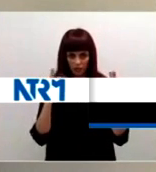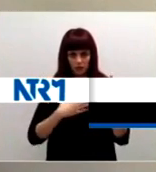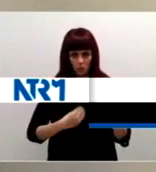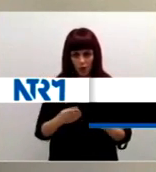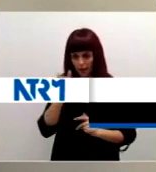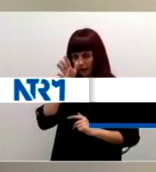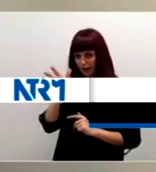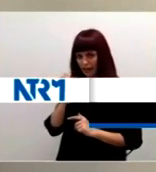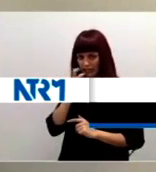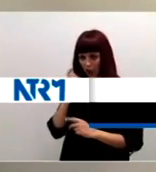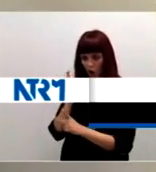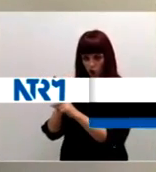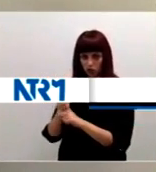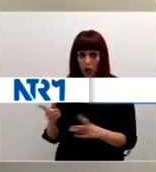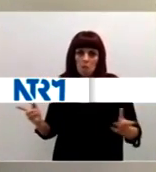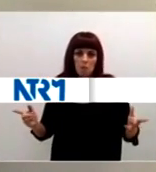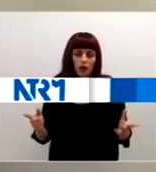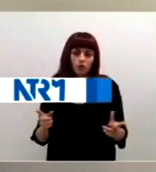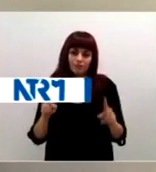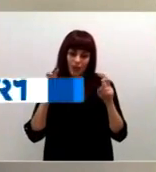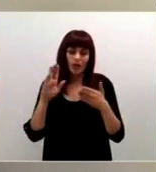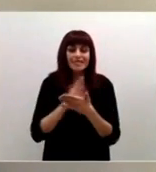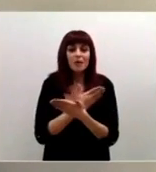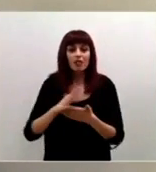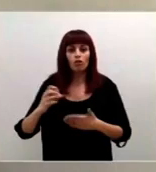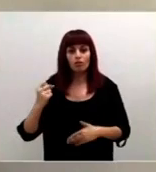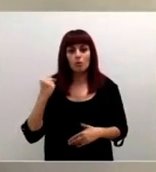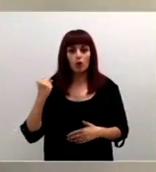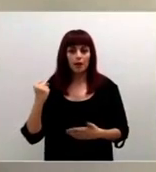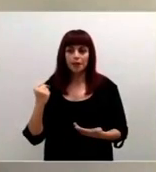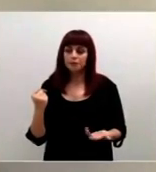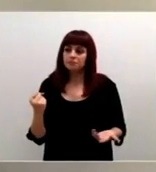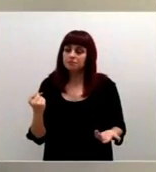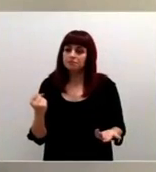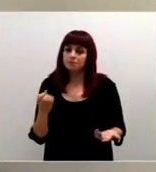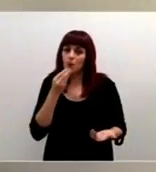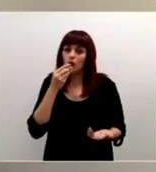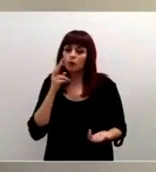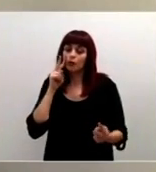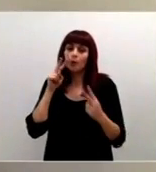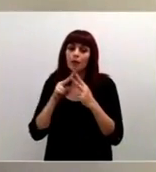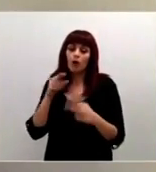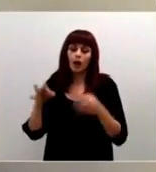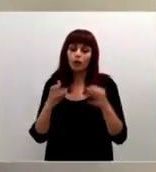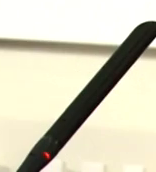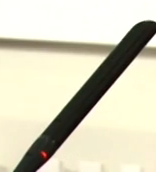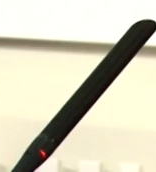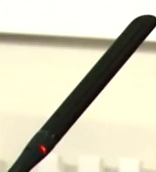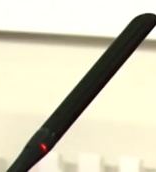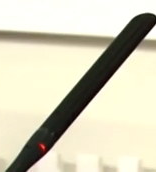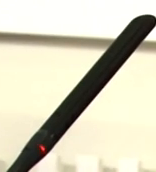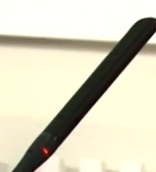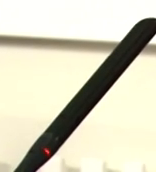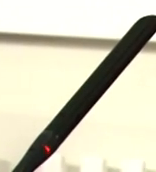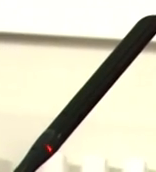creyarse, pero bueno, hay una separación de poderes y entonces nos veremos en la justicia si eso es lo que ellos quieren. Y en